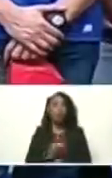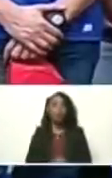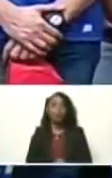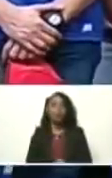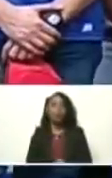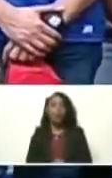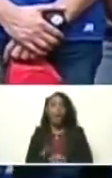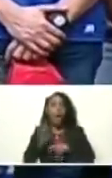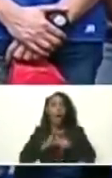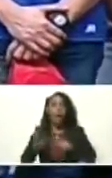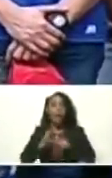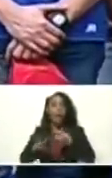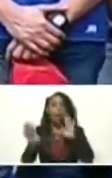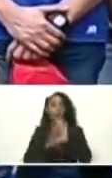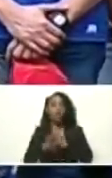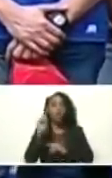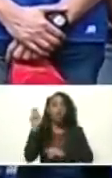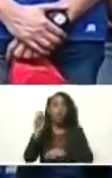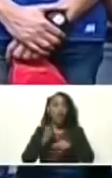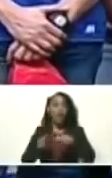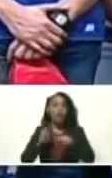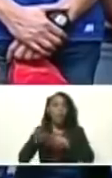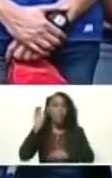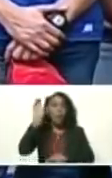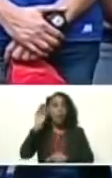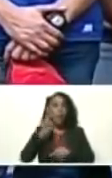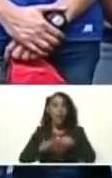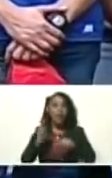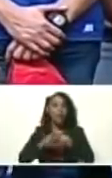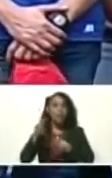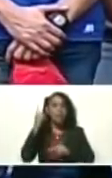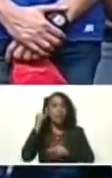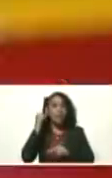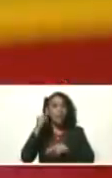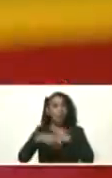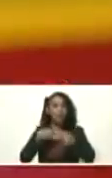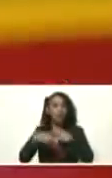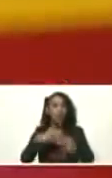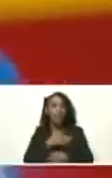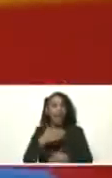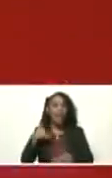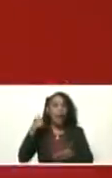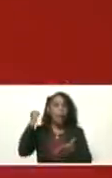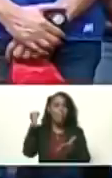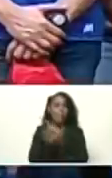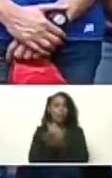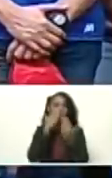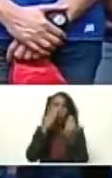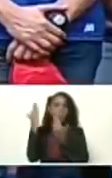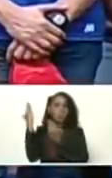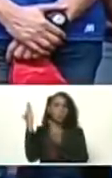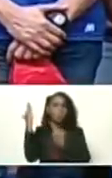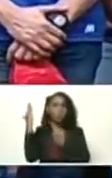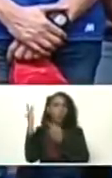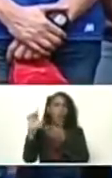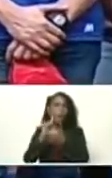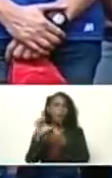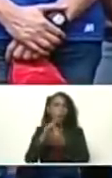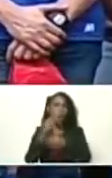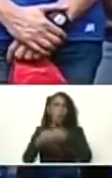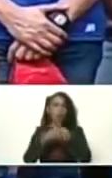A la niña Constitución, a la niña Patria, a la niña Revolución, querían asesinarla como hizo Herodes,